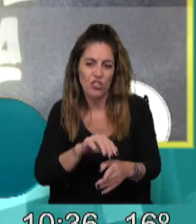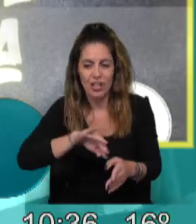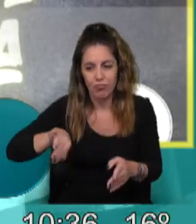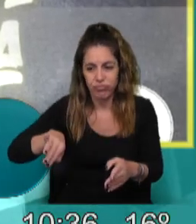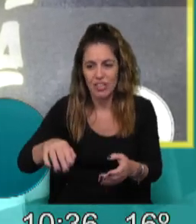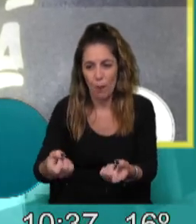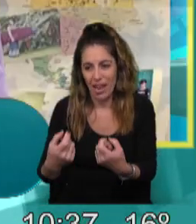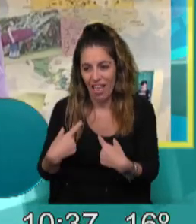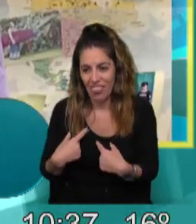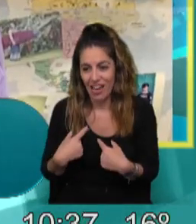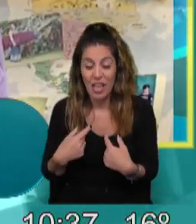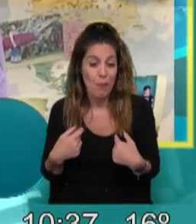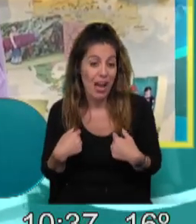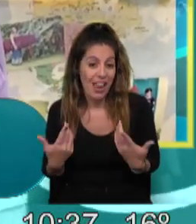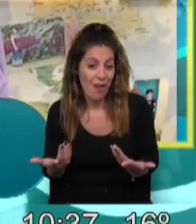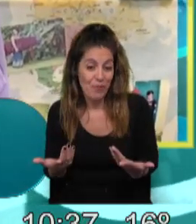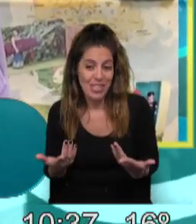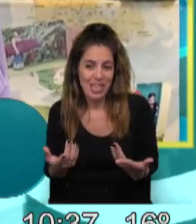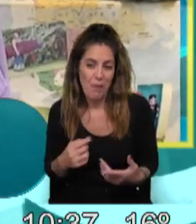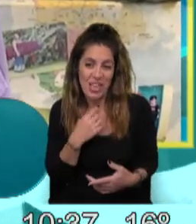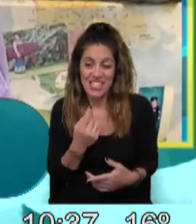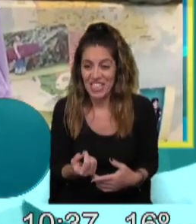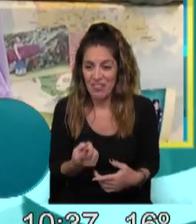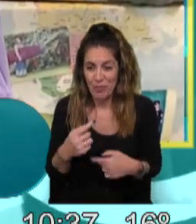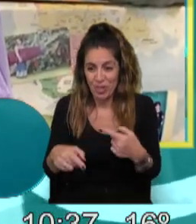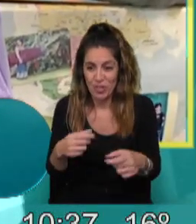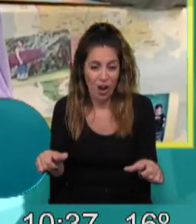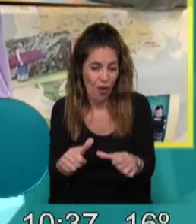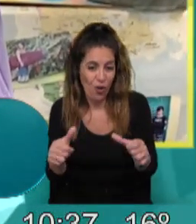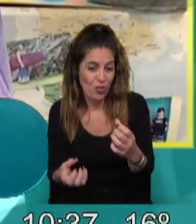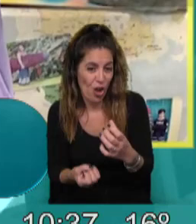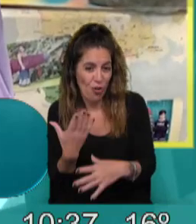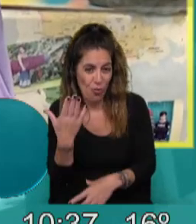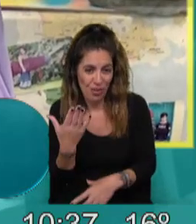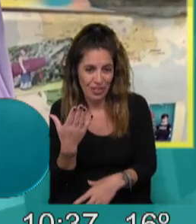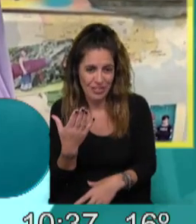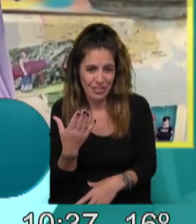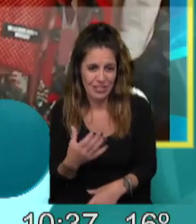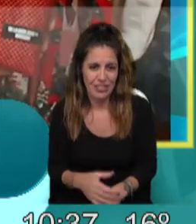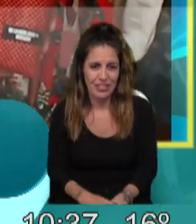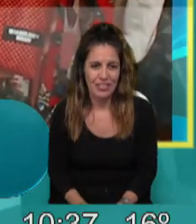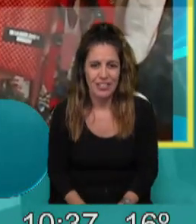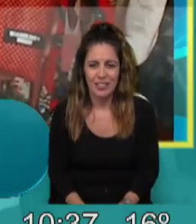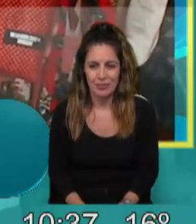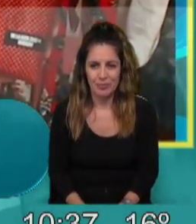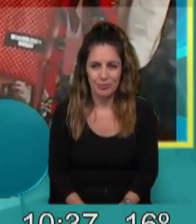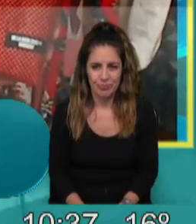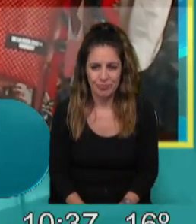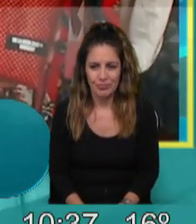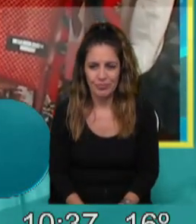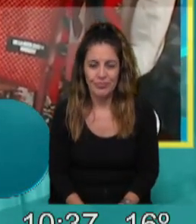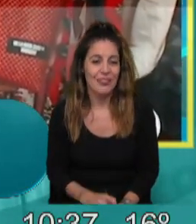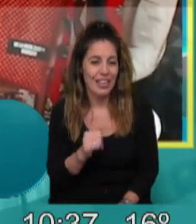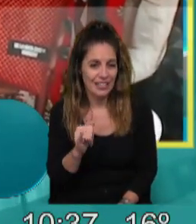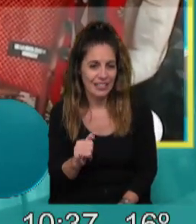que me la entregan es como un acto de amor. Claro, es como parte de eso. Van y se hace también como una ceremonia de entrega, tienen